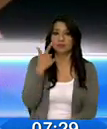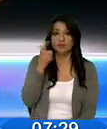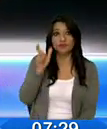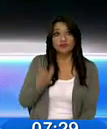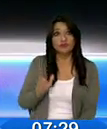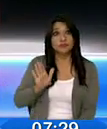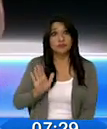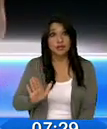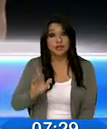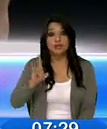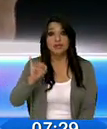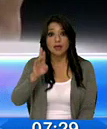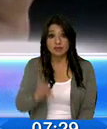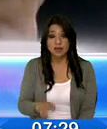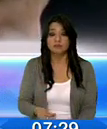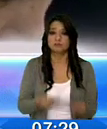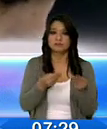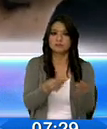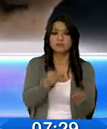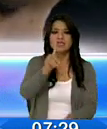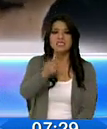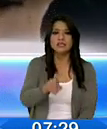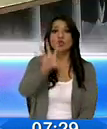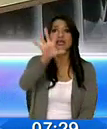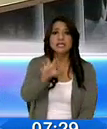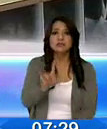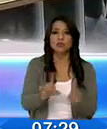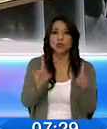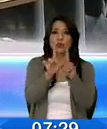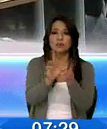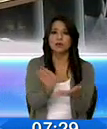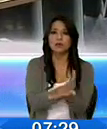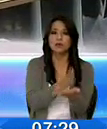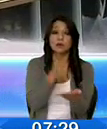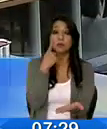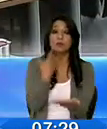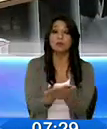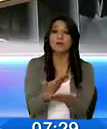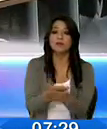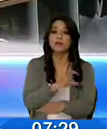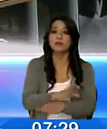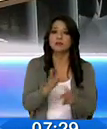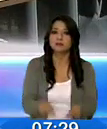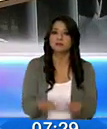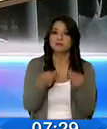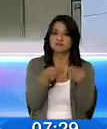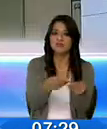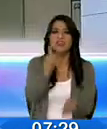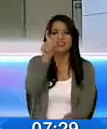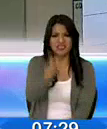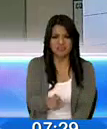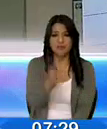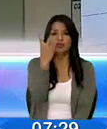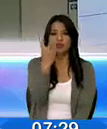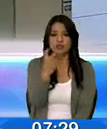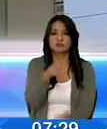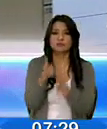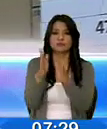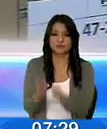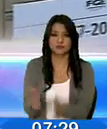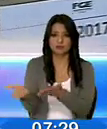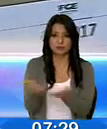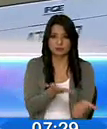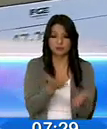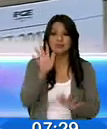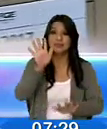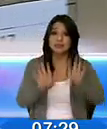Diana Salazar presentó 115 documentos como prueba testimonial y requiere la presencia de 12 peritos.